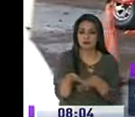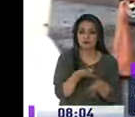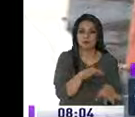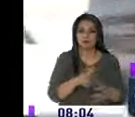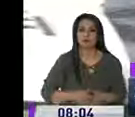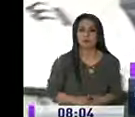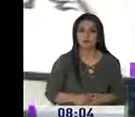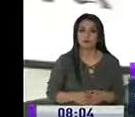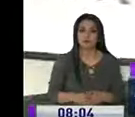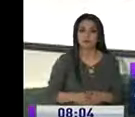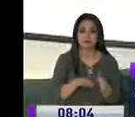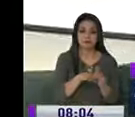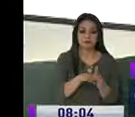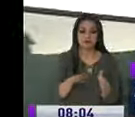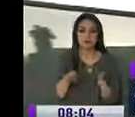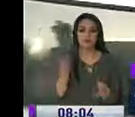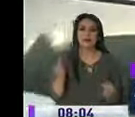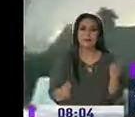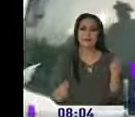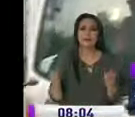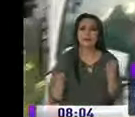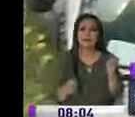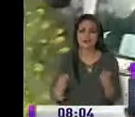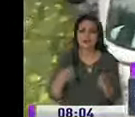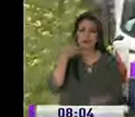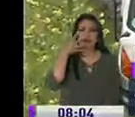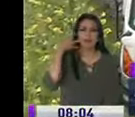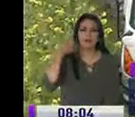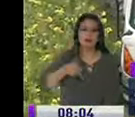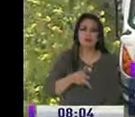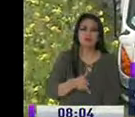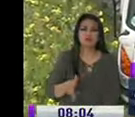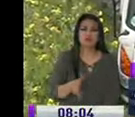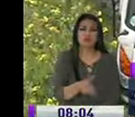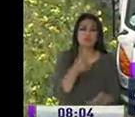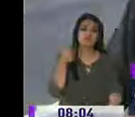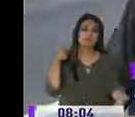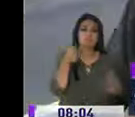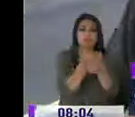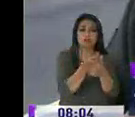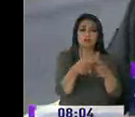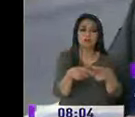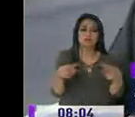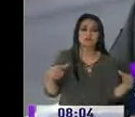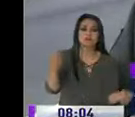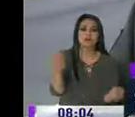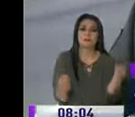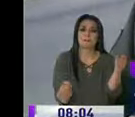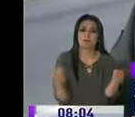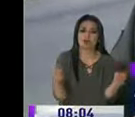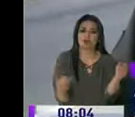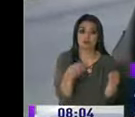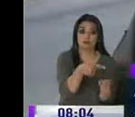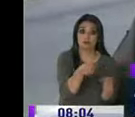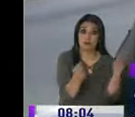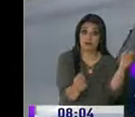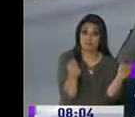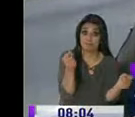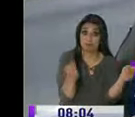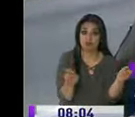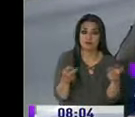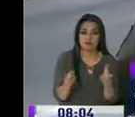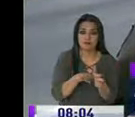se produjo cuando la camioneta doble cabina que venía desde el oriente se impactó contra un camión. Dos vehículos, un vehículo tipo camioneta y un vehículo tipo